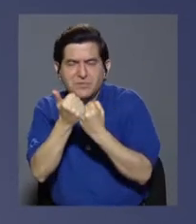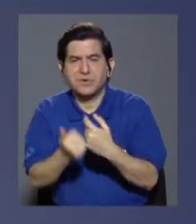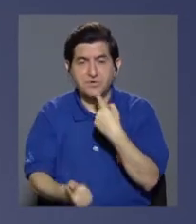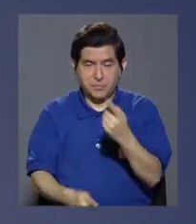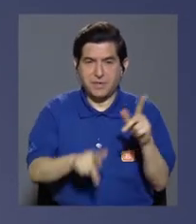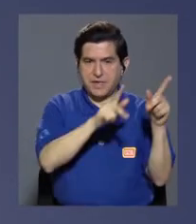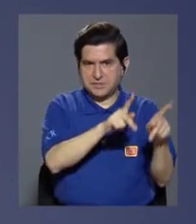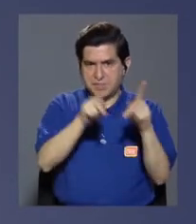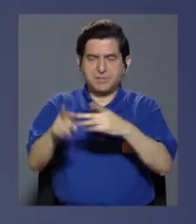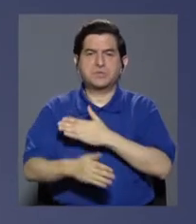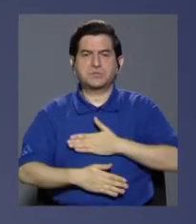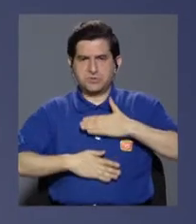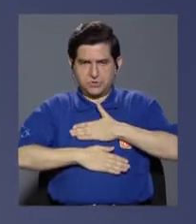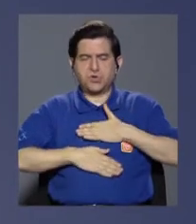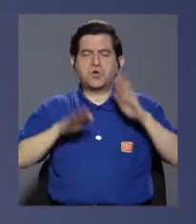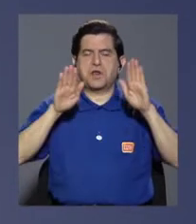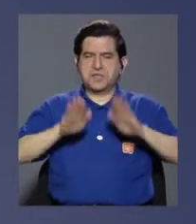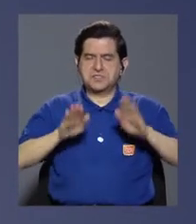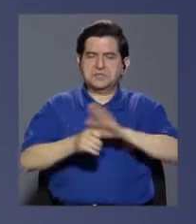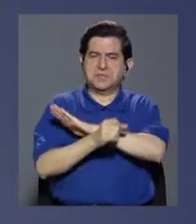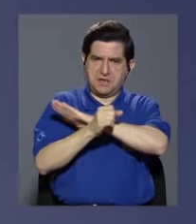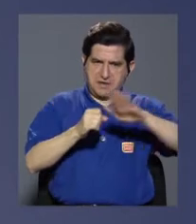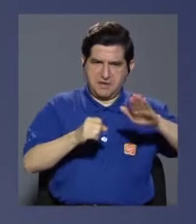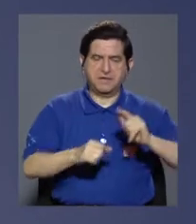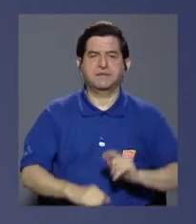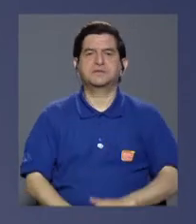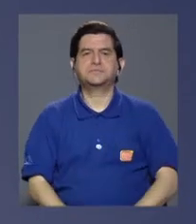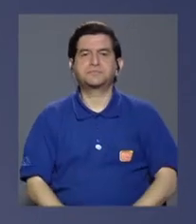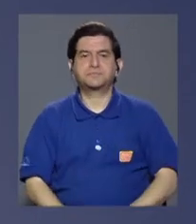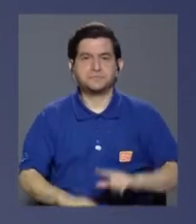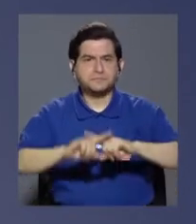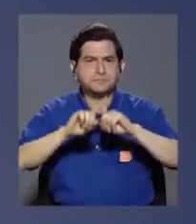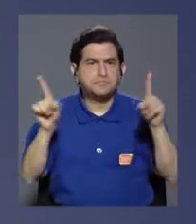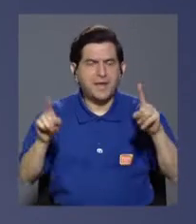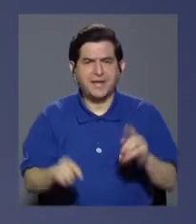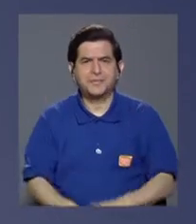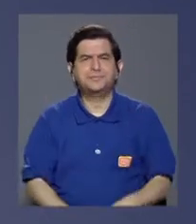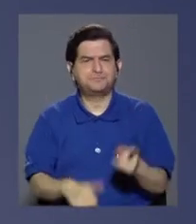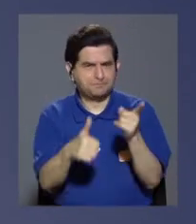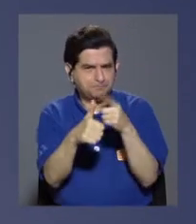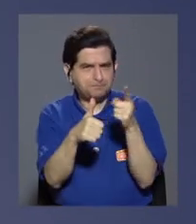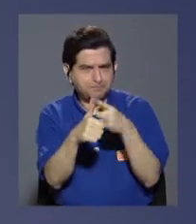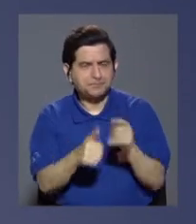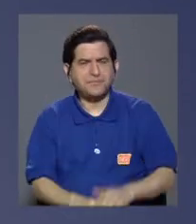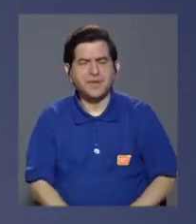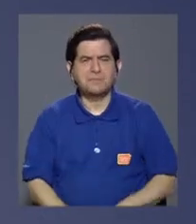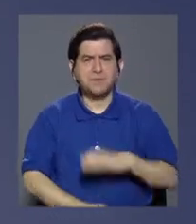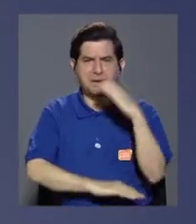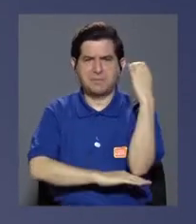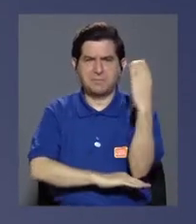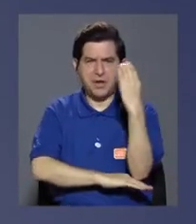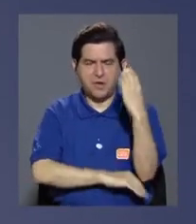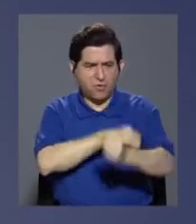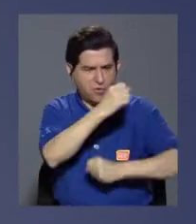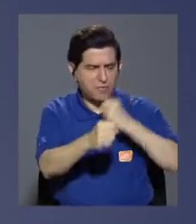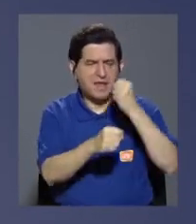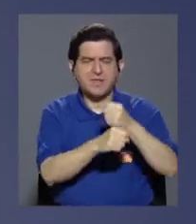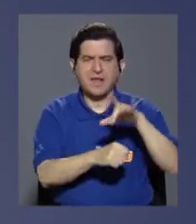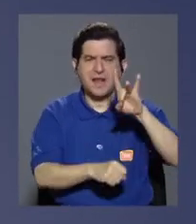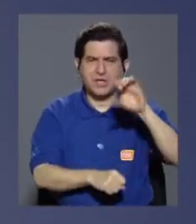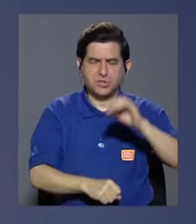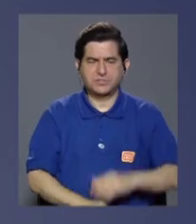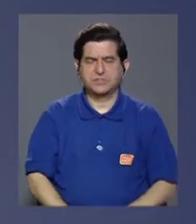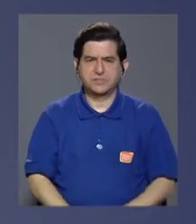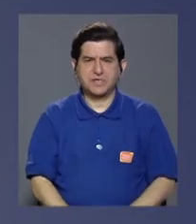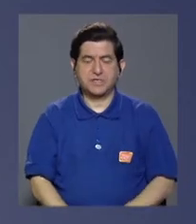que las personas disfrutan de una tranquilidad total pero pongamos ss colombia referente de los 80 sobre